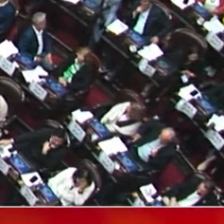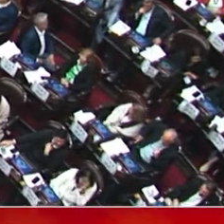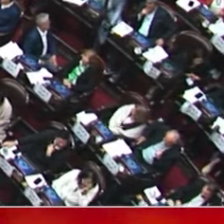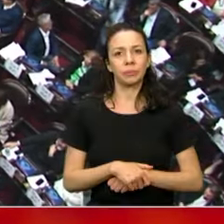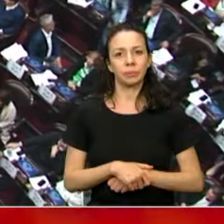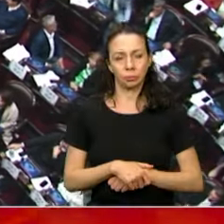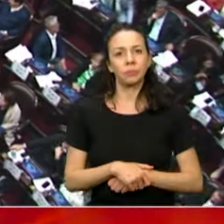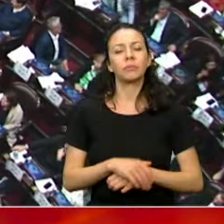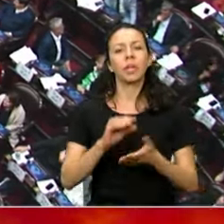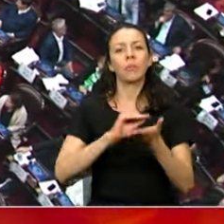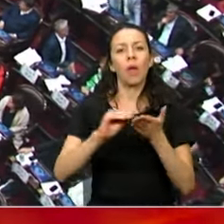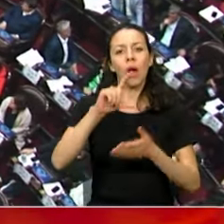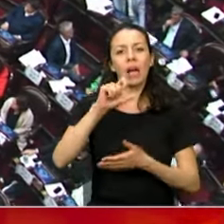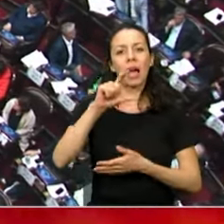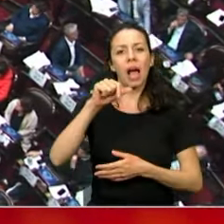diputado